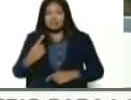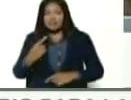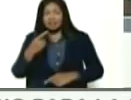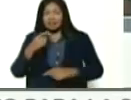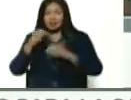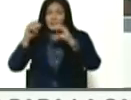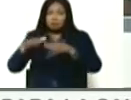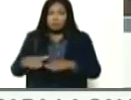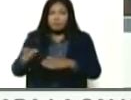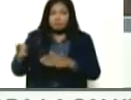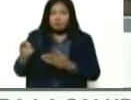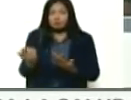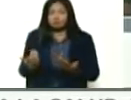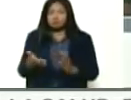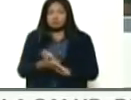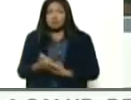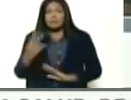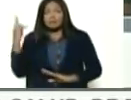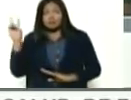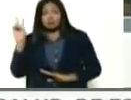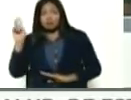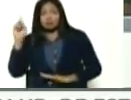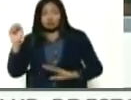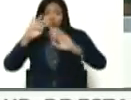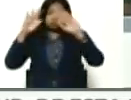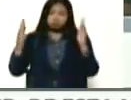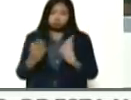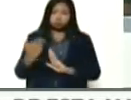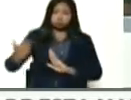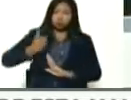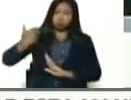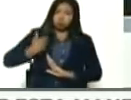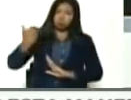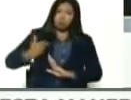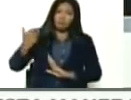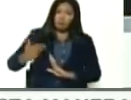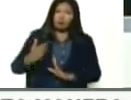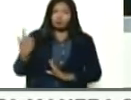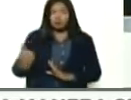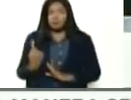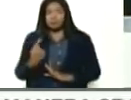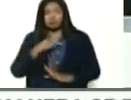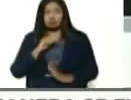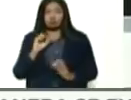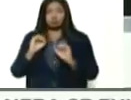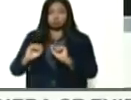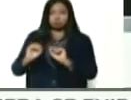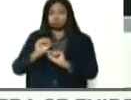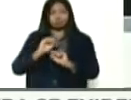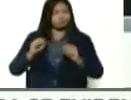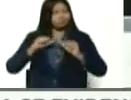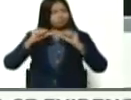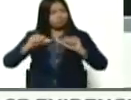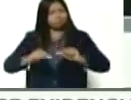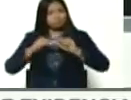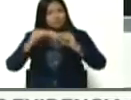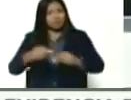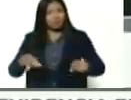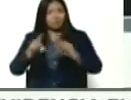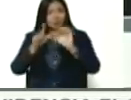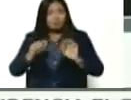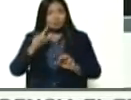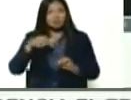sólo venezuela está sometida a eso en el mundo pero no solo los unos para nada no nos para nadie